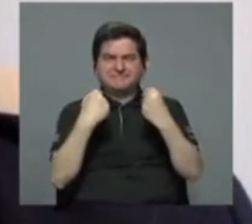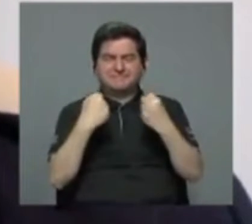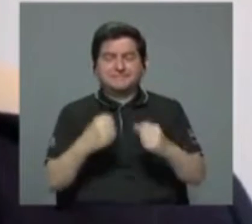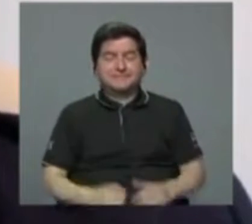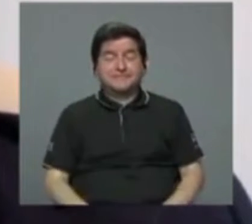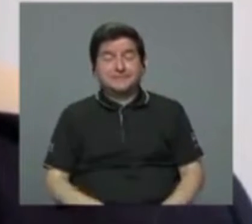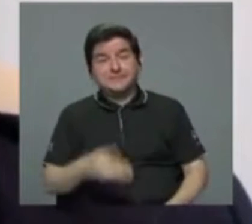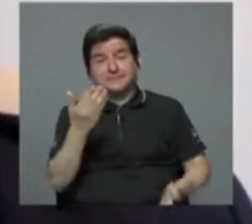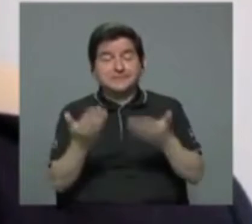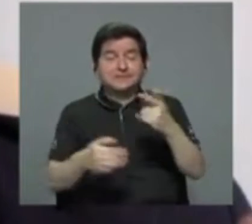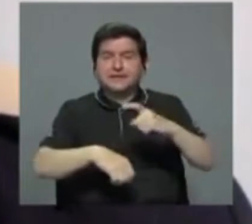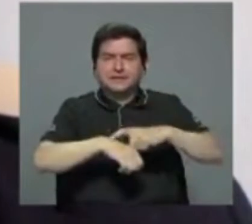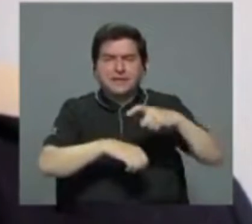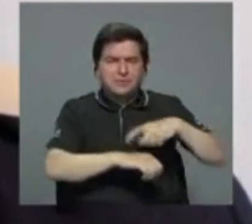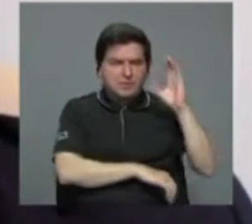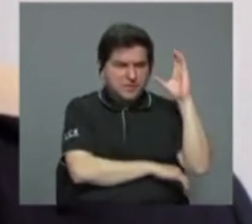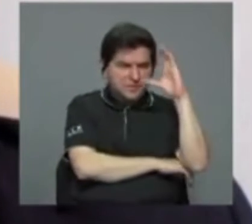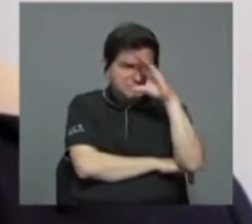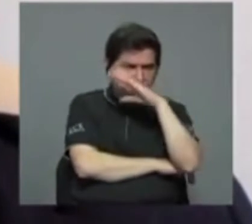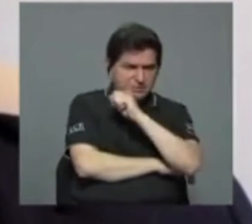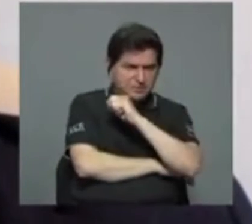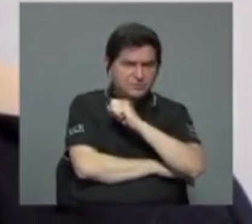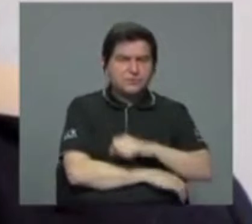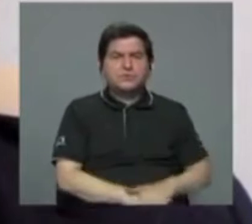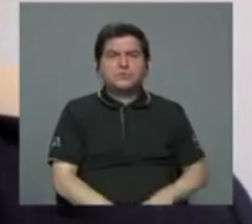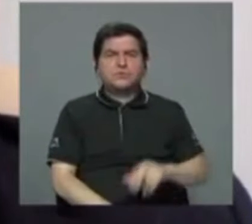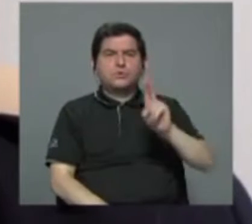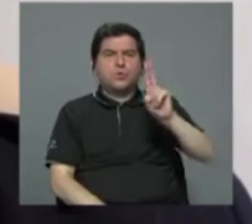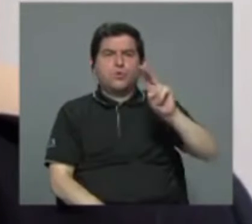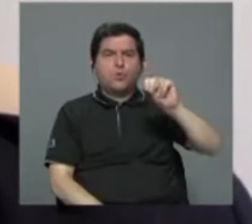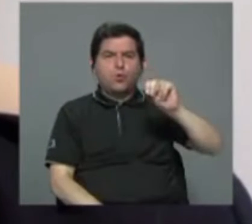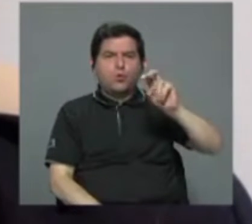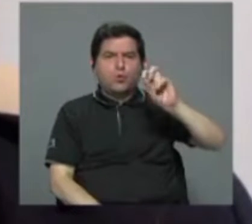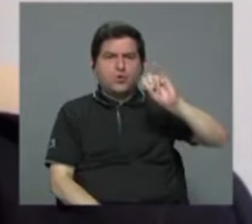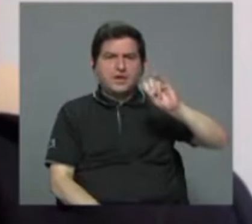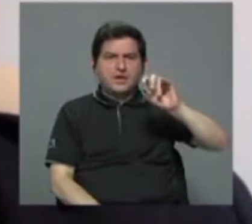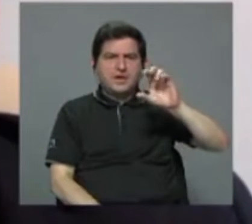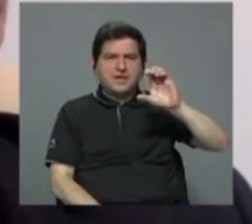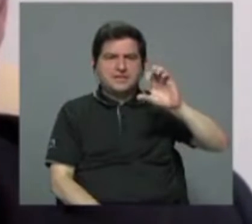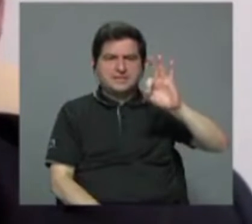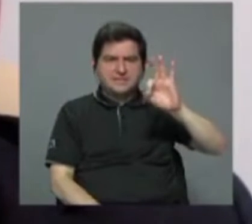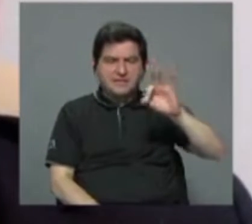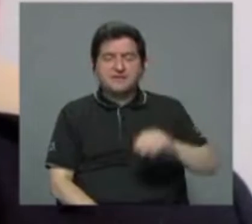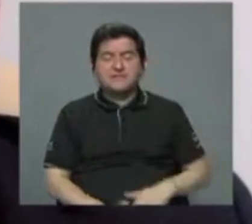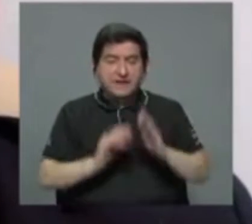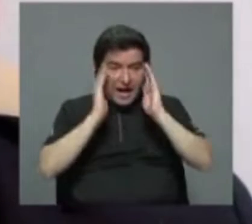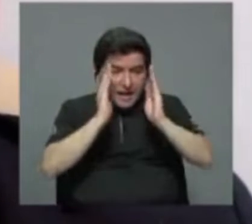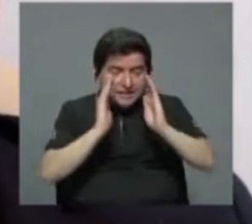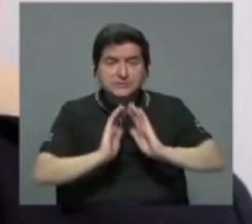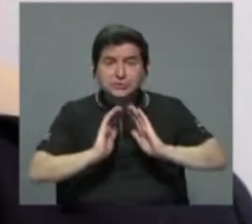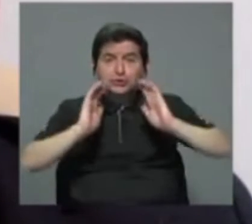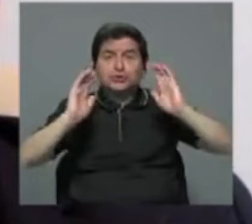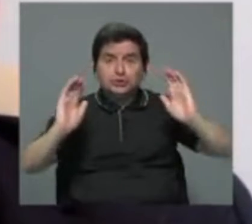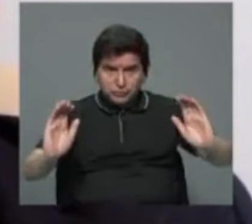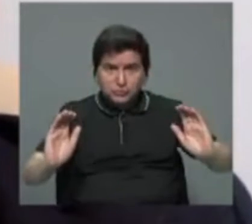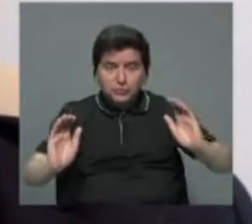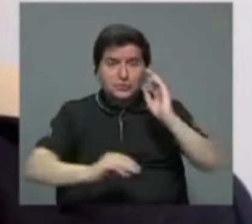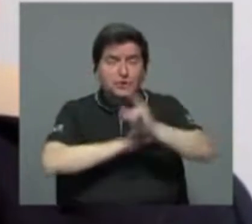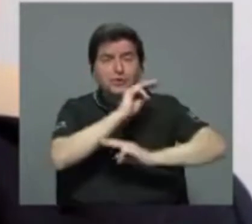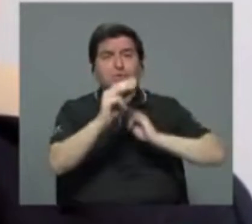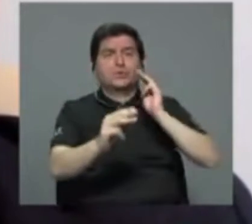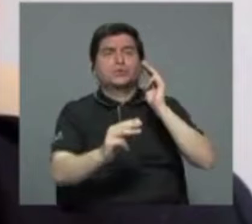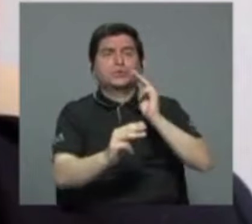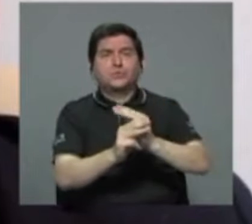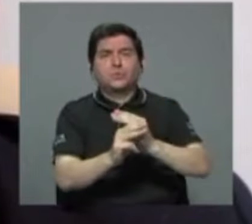encontrados cuando se ve que UNICEF se trata de velar por los niños, por la niñez en el mundo, y